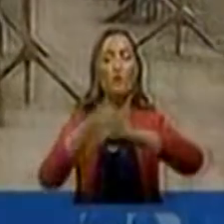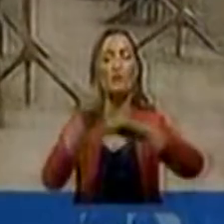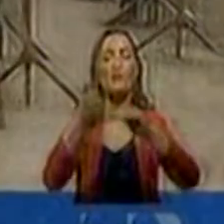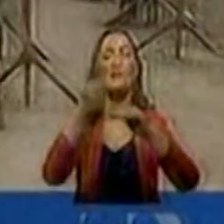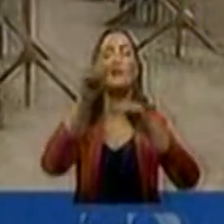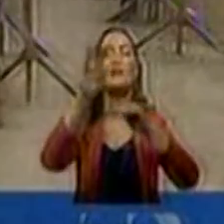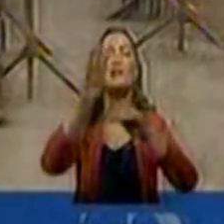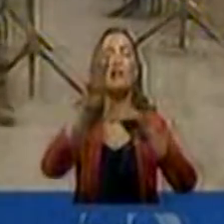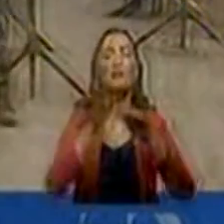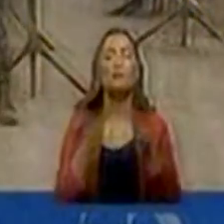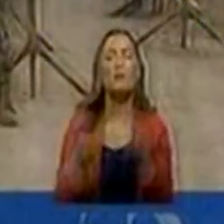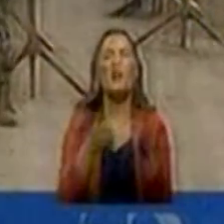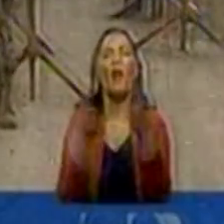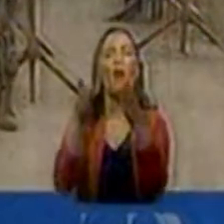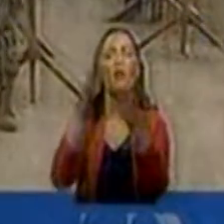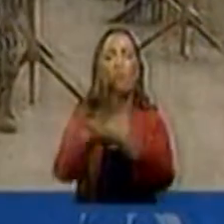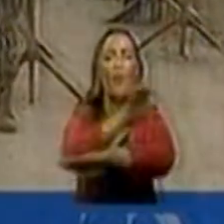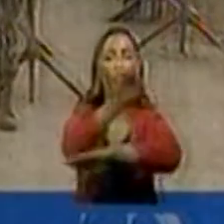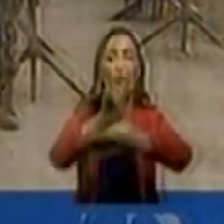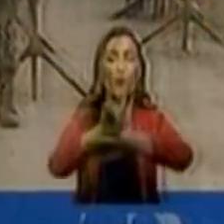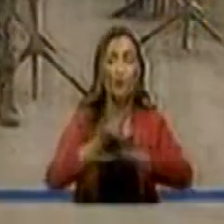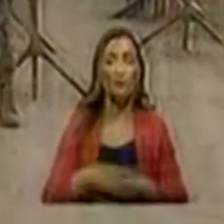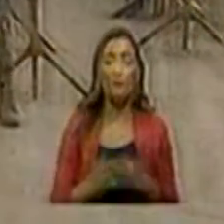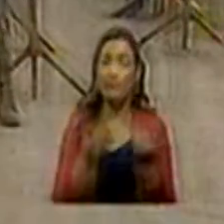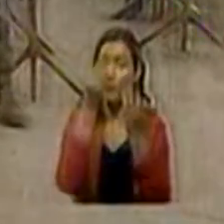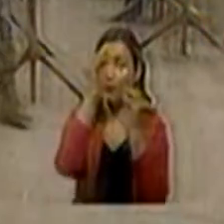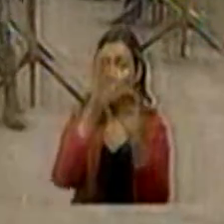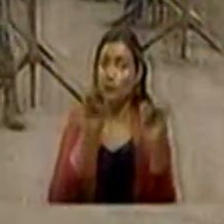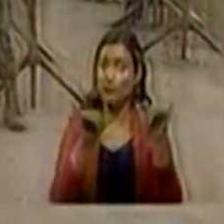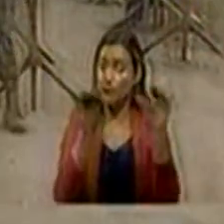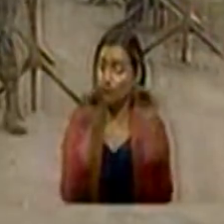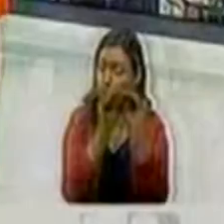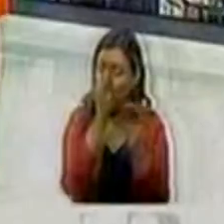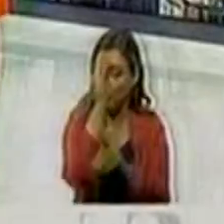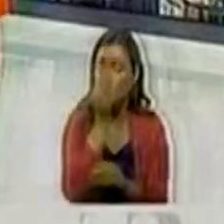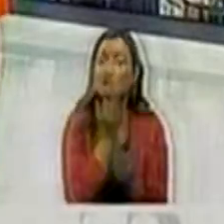16 de la vía a Daule. Hasta aquí la información. En estudios hay más. Gracias. Buenos días.